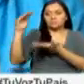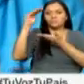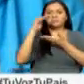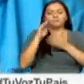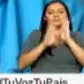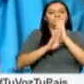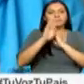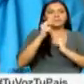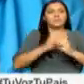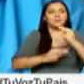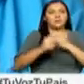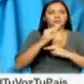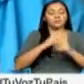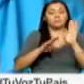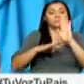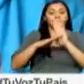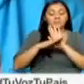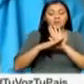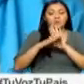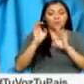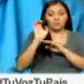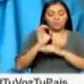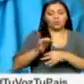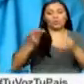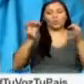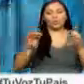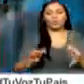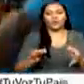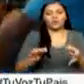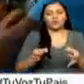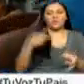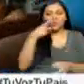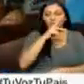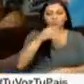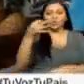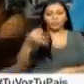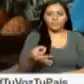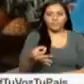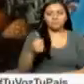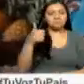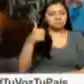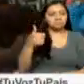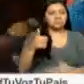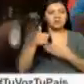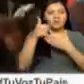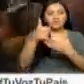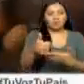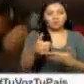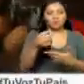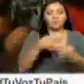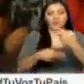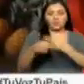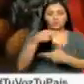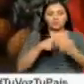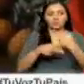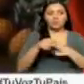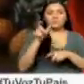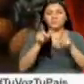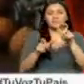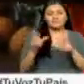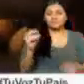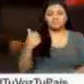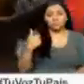Ban Ecuador ha cumplido lo que prometió. Está ayudando a las personas que no